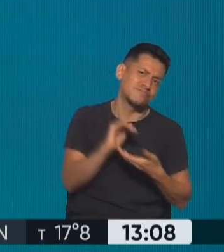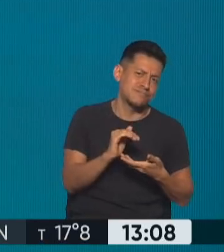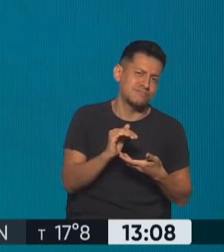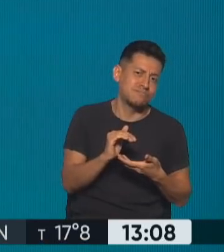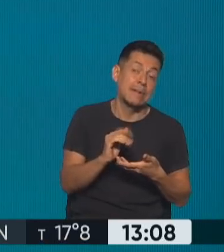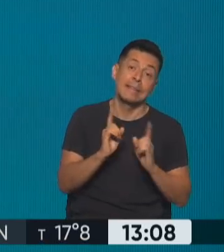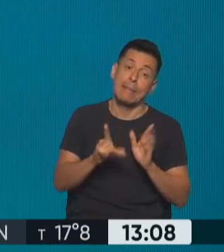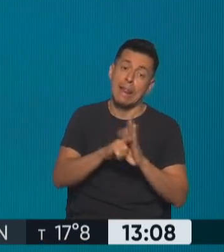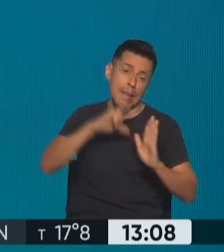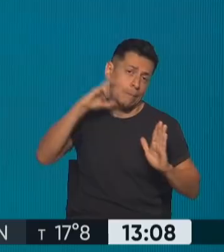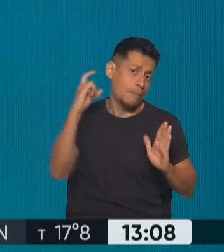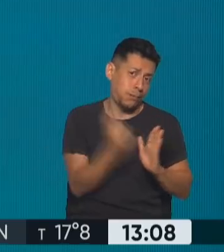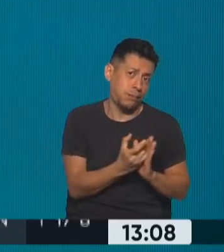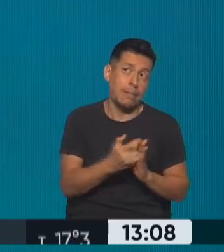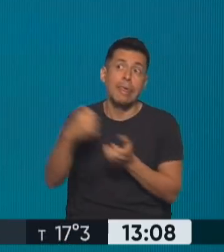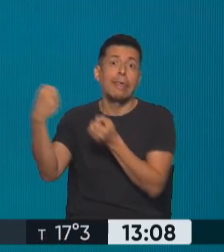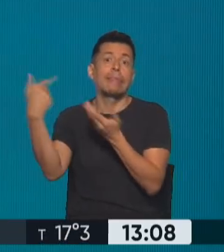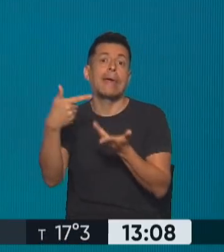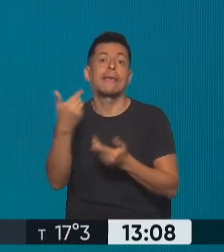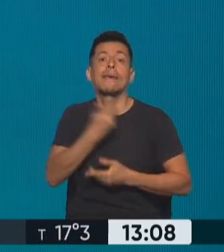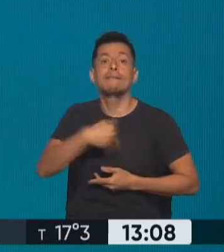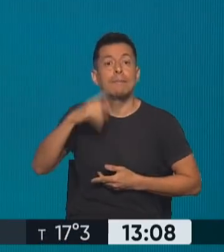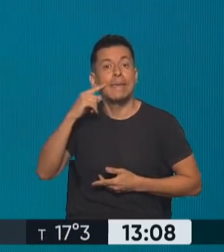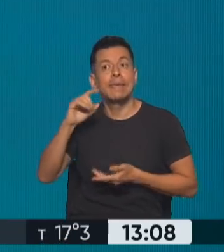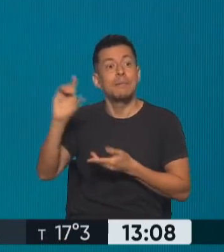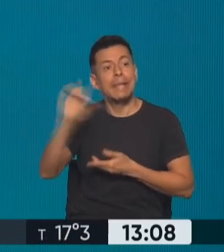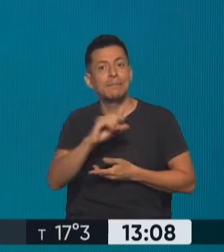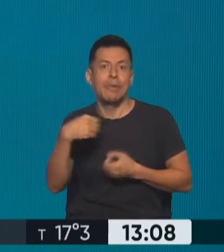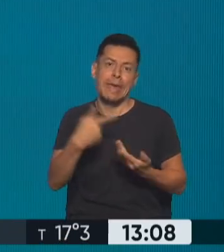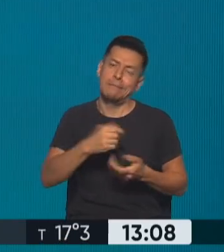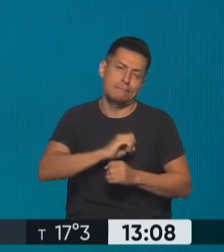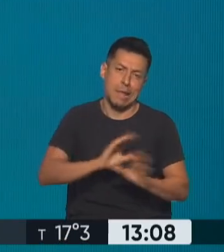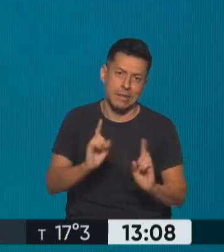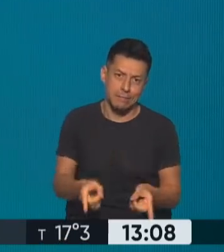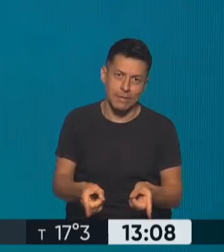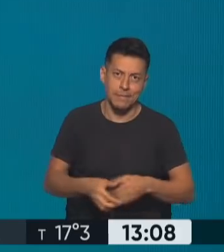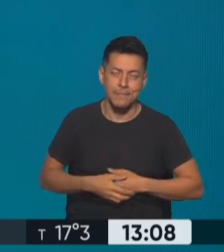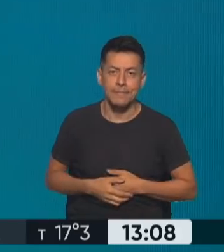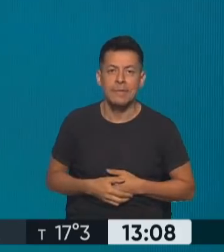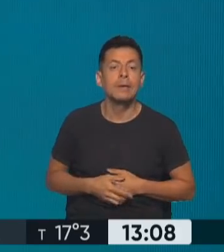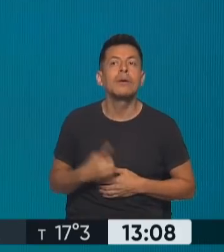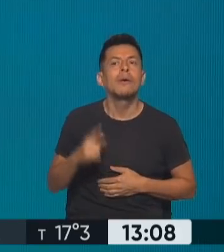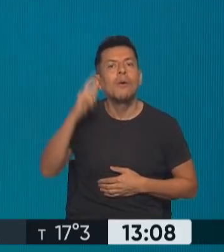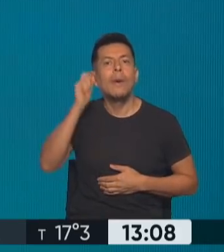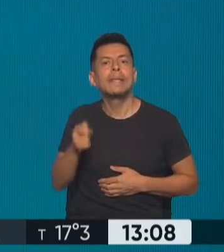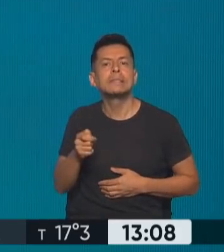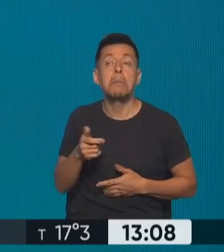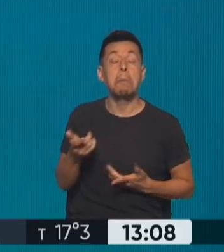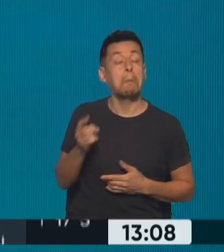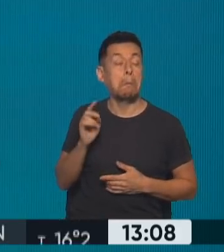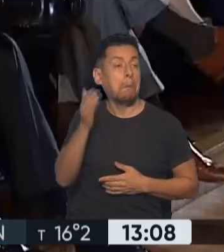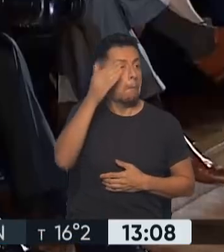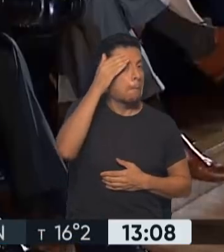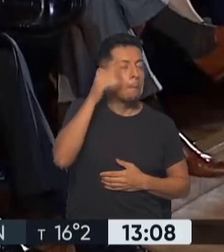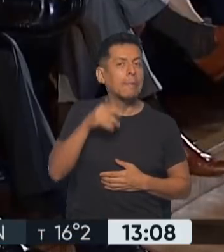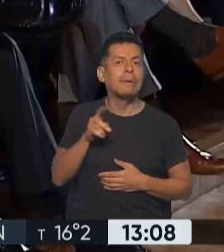ilegal también la forma de otorgarlo por parte del Fondo Monetario Internacional, ningún juez haya advertido